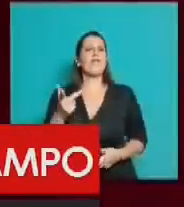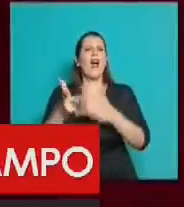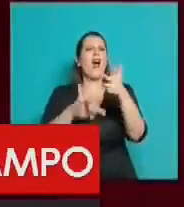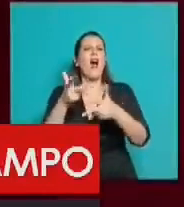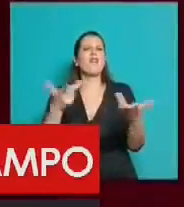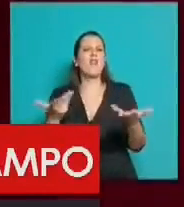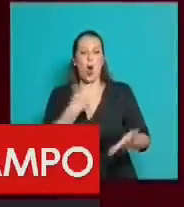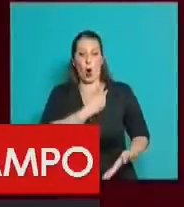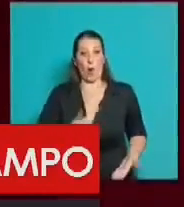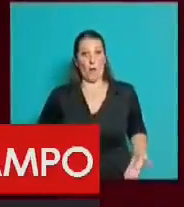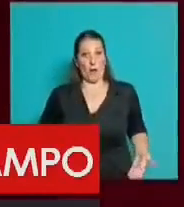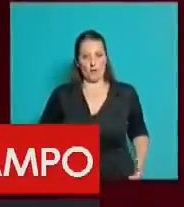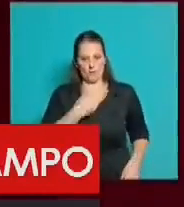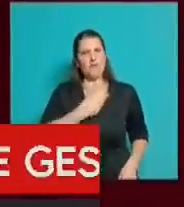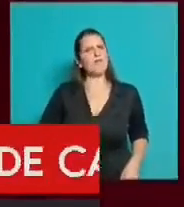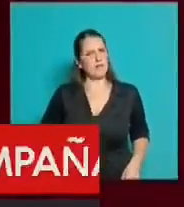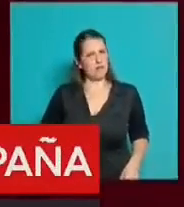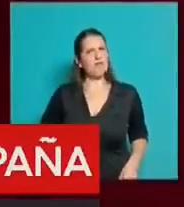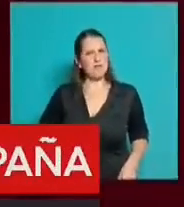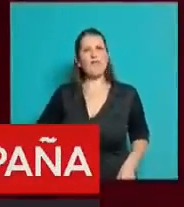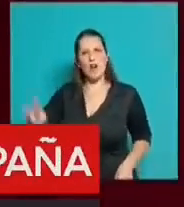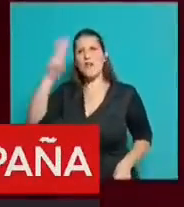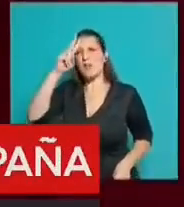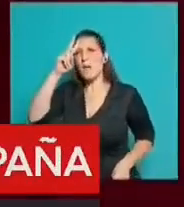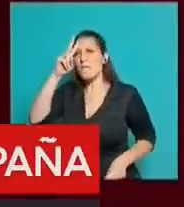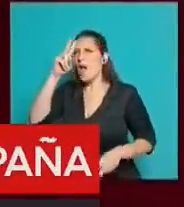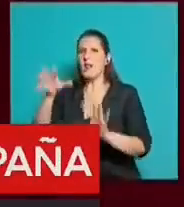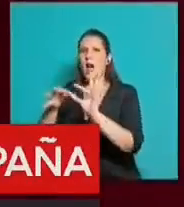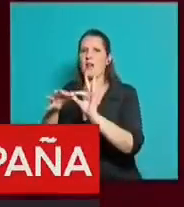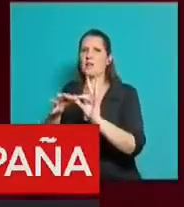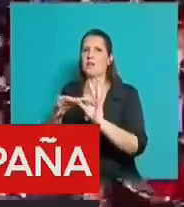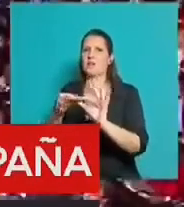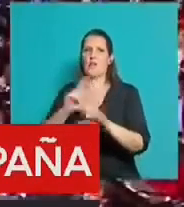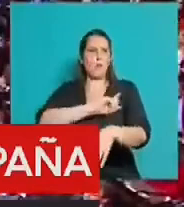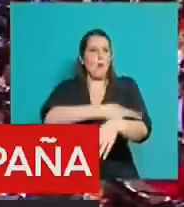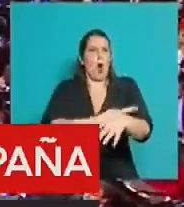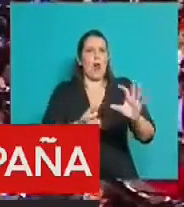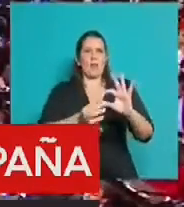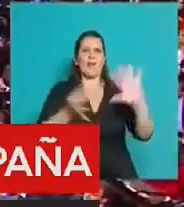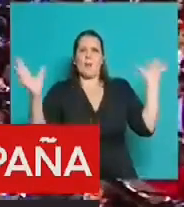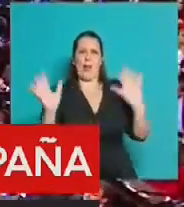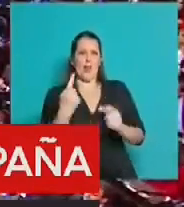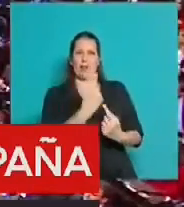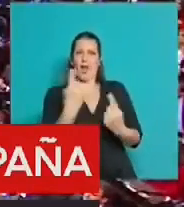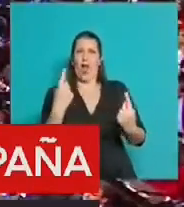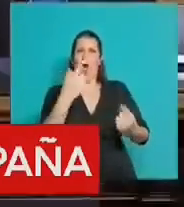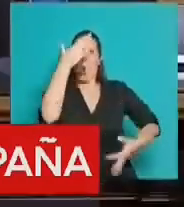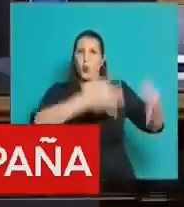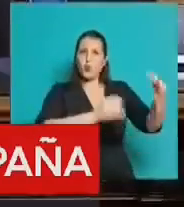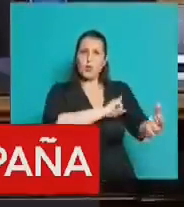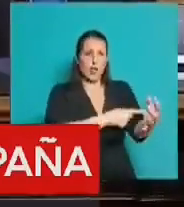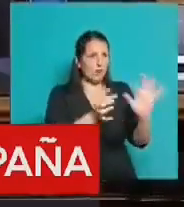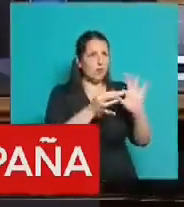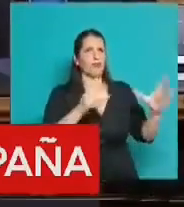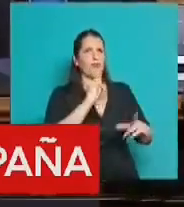Hablo de un gobierno que respeta la independencia del poder. Silencio. Que respeta la independencia de la justicia.